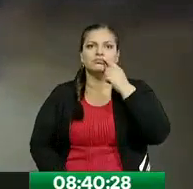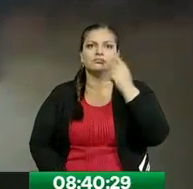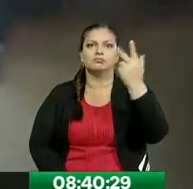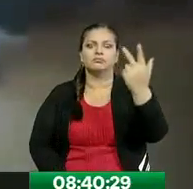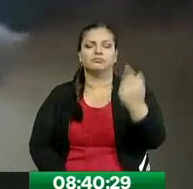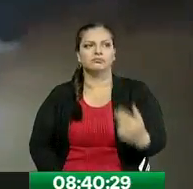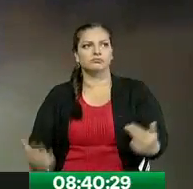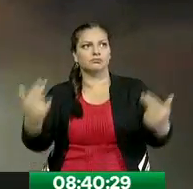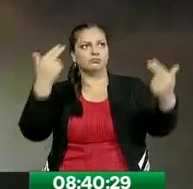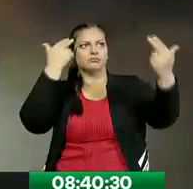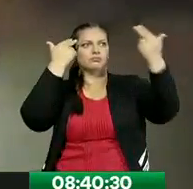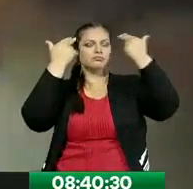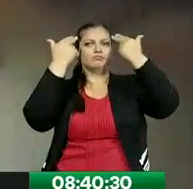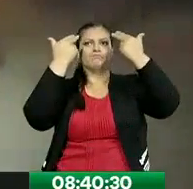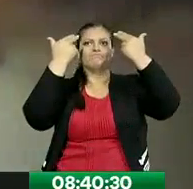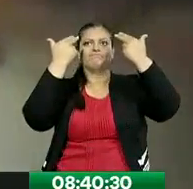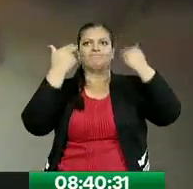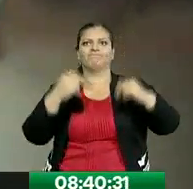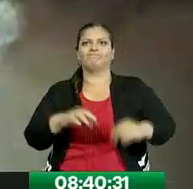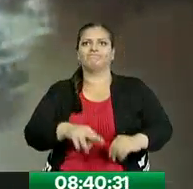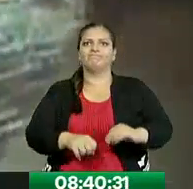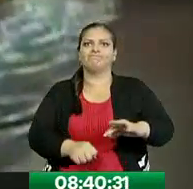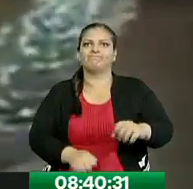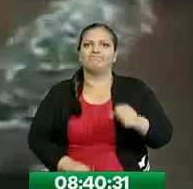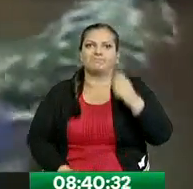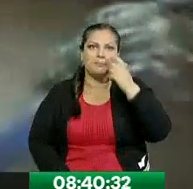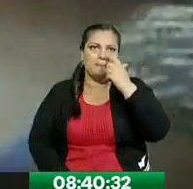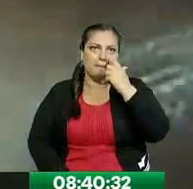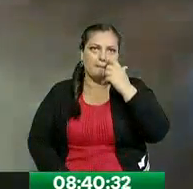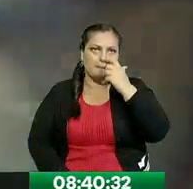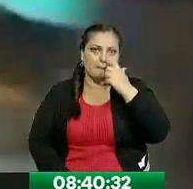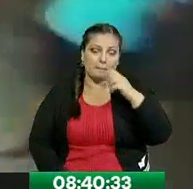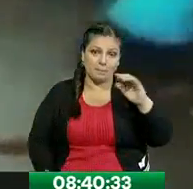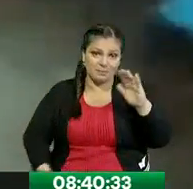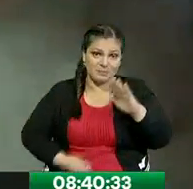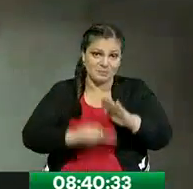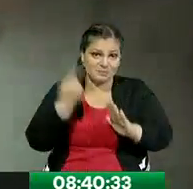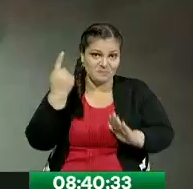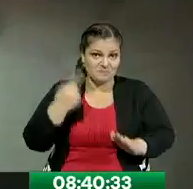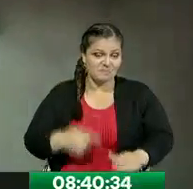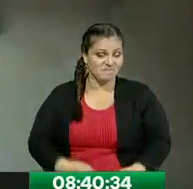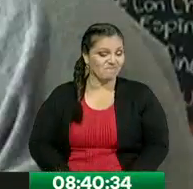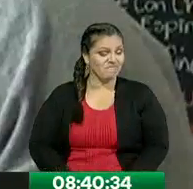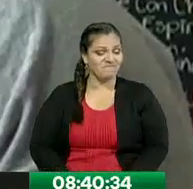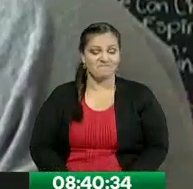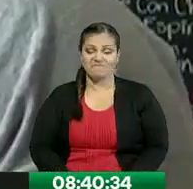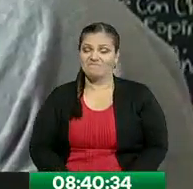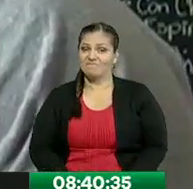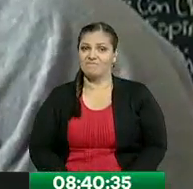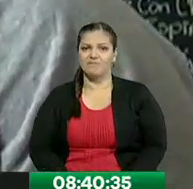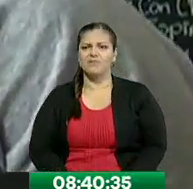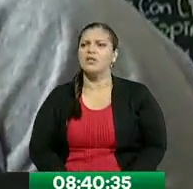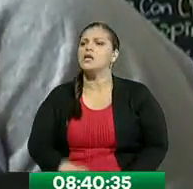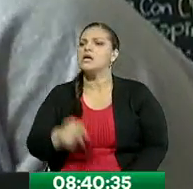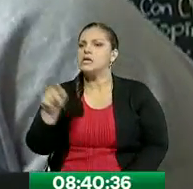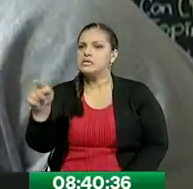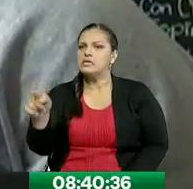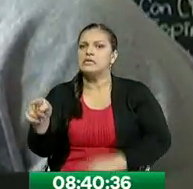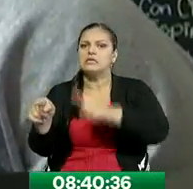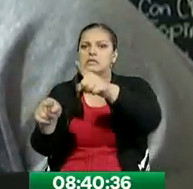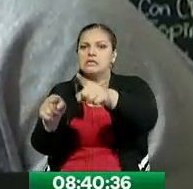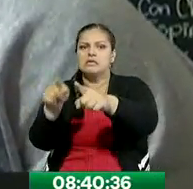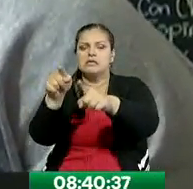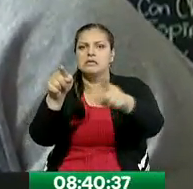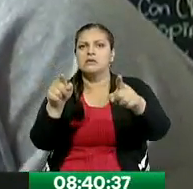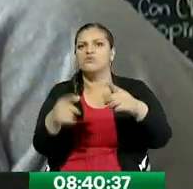es la primera vez que delincuentes asaltan a clientes o locales de este sector comercial de Manta. En algunos locales de esta zona ha sucedido ya